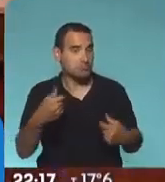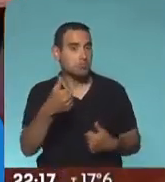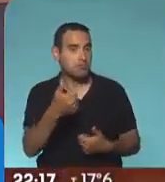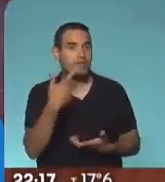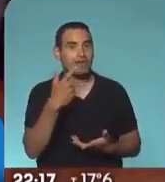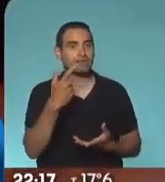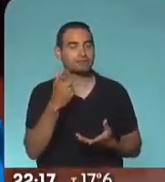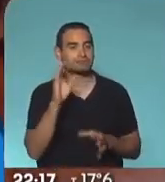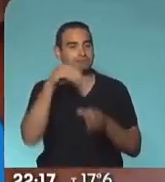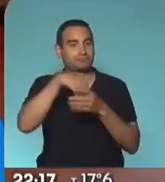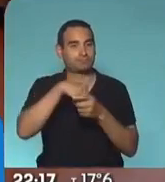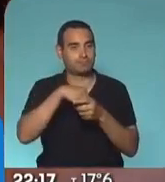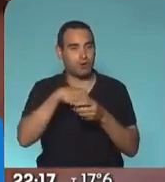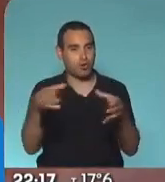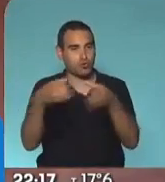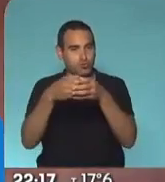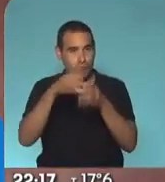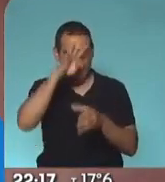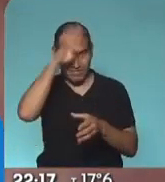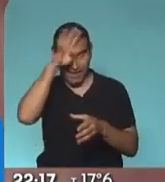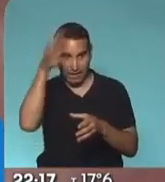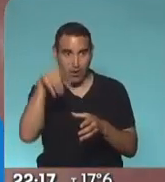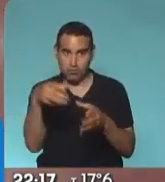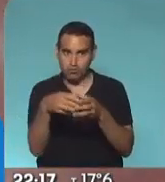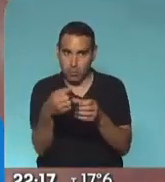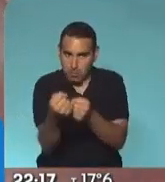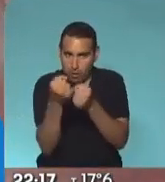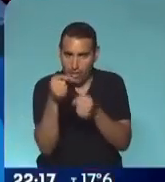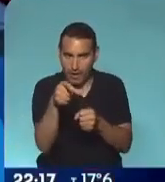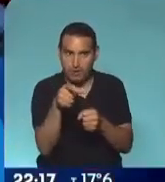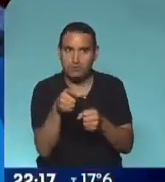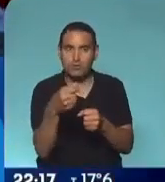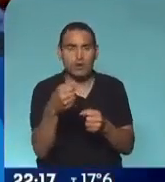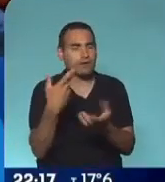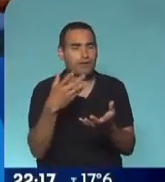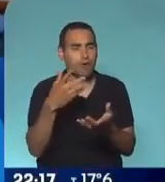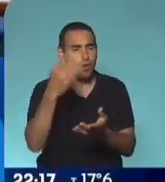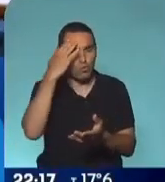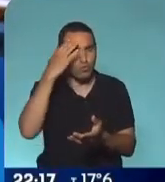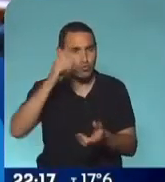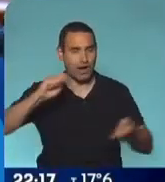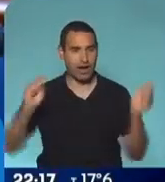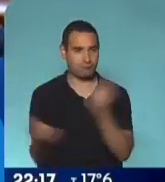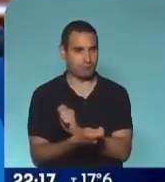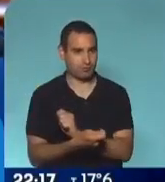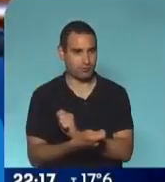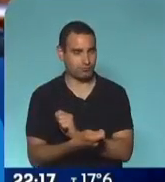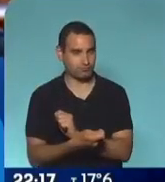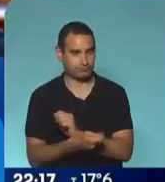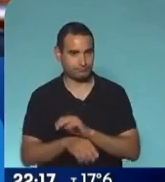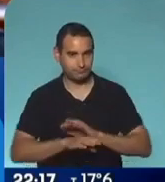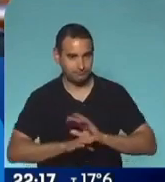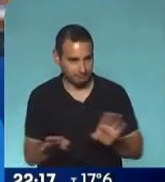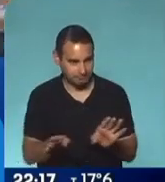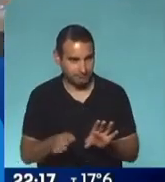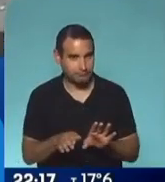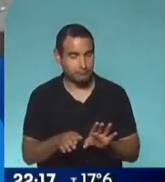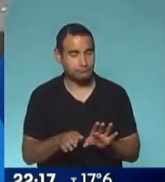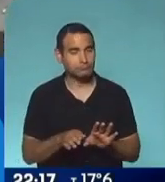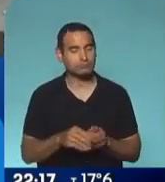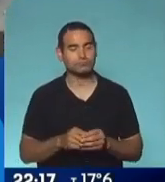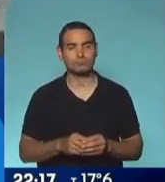sector indígena como sector de poder realmente muy fuerte y que cambió la cultura radicalmente de Bolivia. De eso no hay vuelta atrás. Ahora